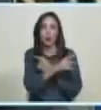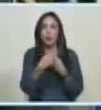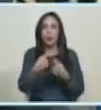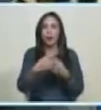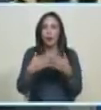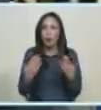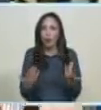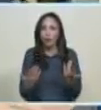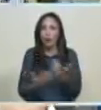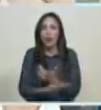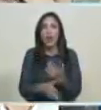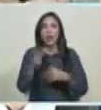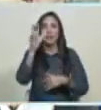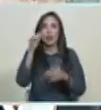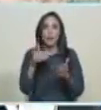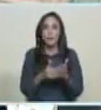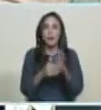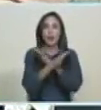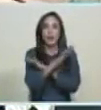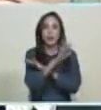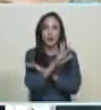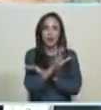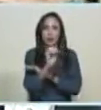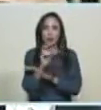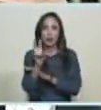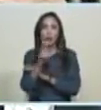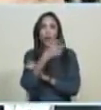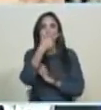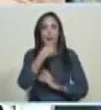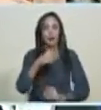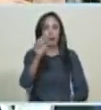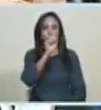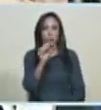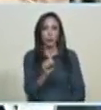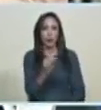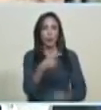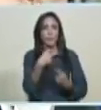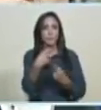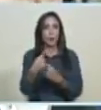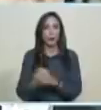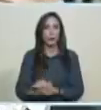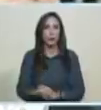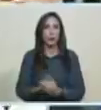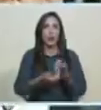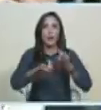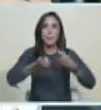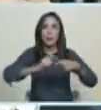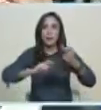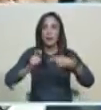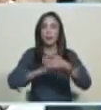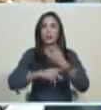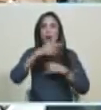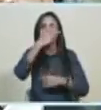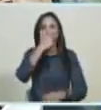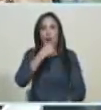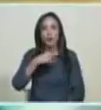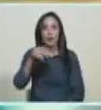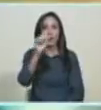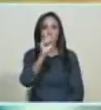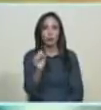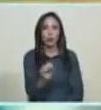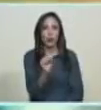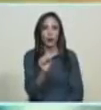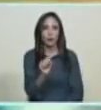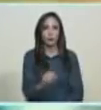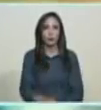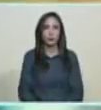valor al día de 3.502 bolívares soberanos. Atención. Va a ser vendido en bolívares soberanos. Atención, caja de